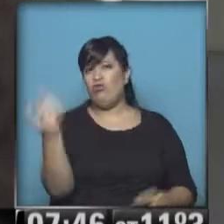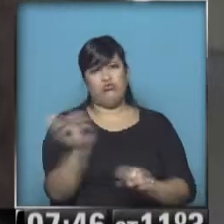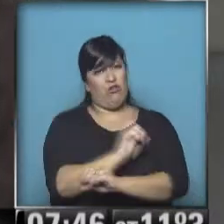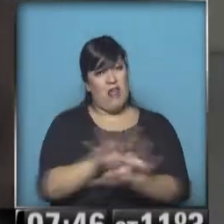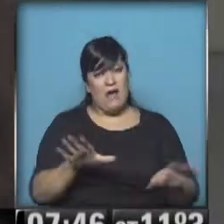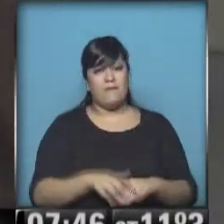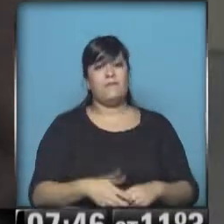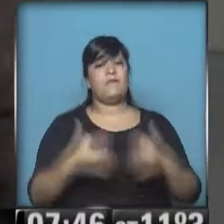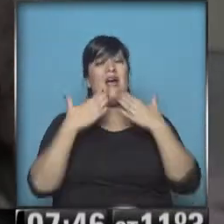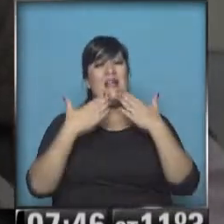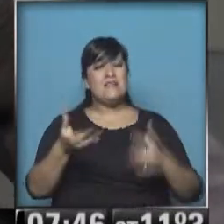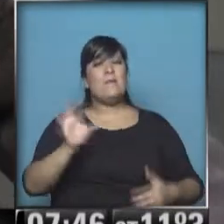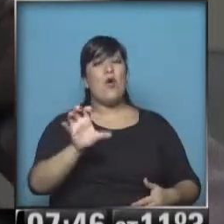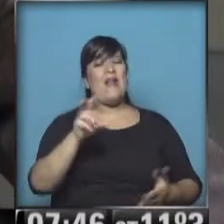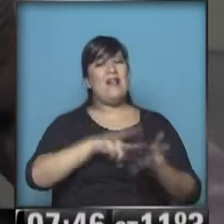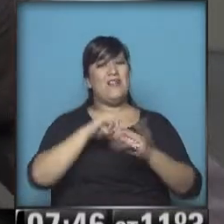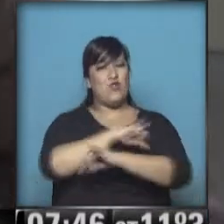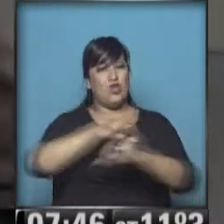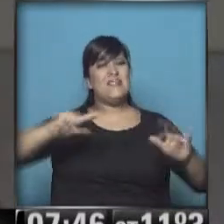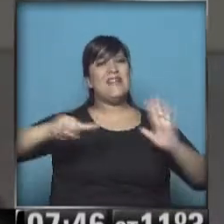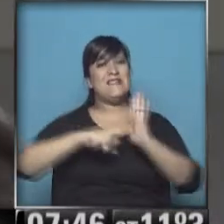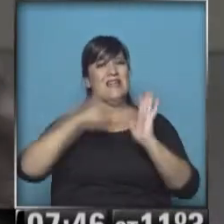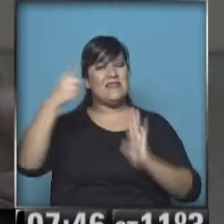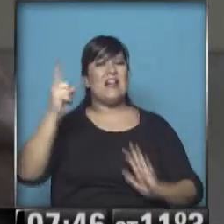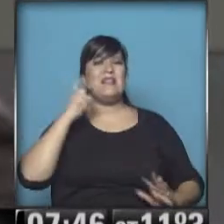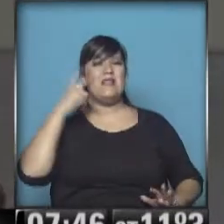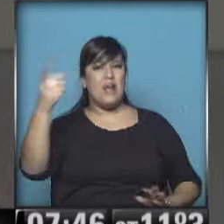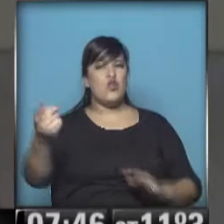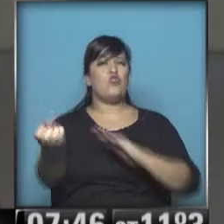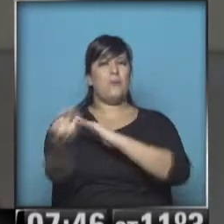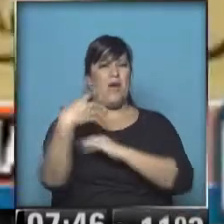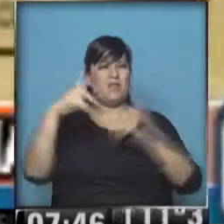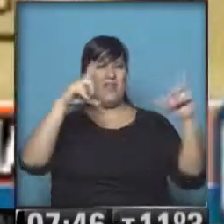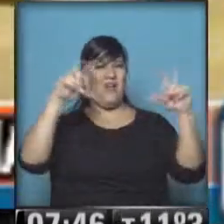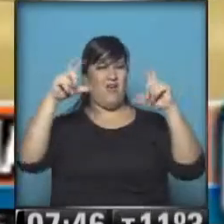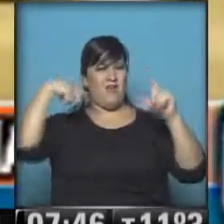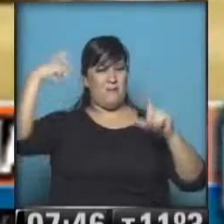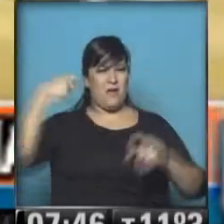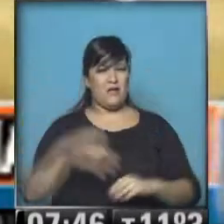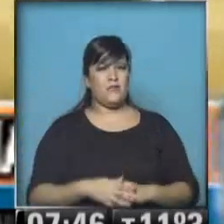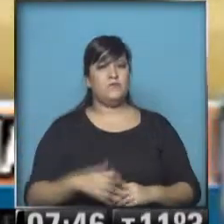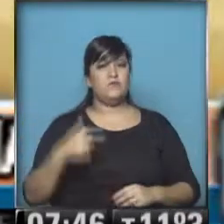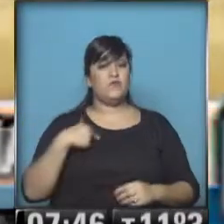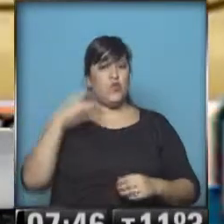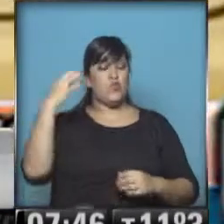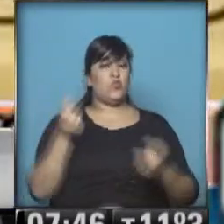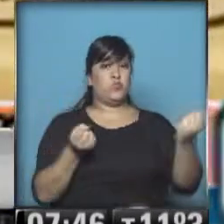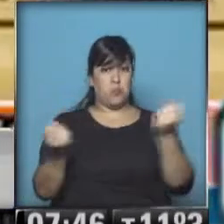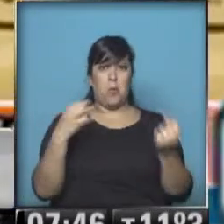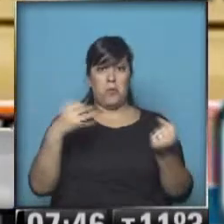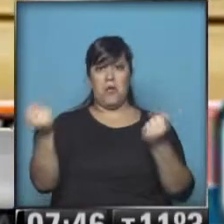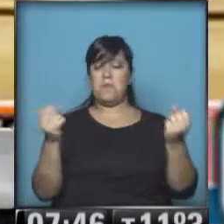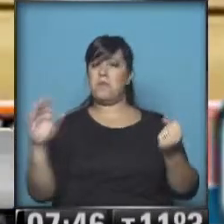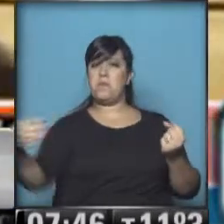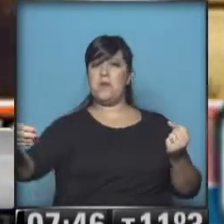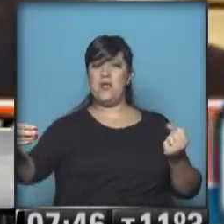Vamos a agradecerle al canal de noticias central de Noticias de Entre Ríos por estas imágenes. Yo venía por mi mano bien, miro por el espejo, porque